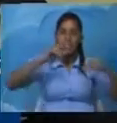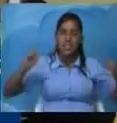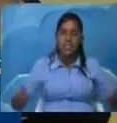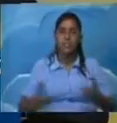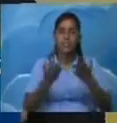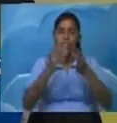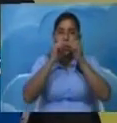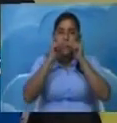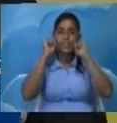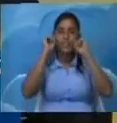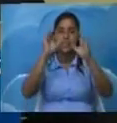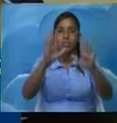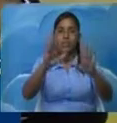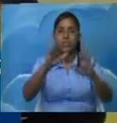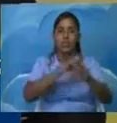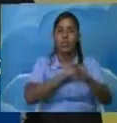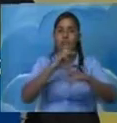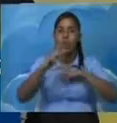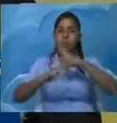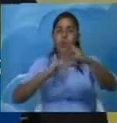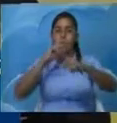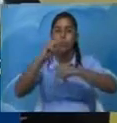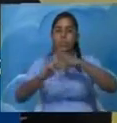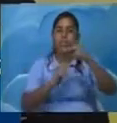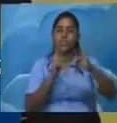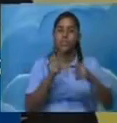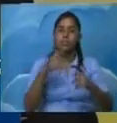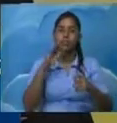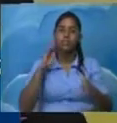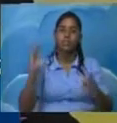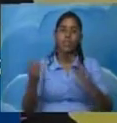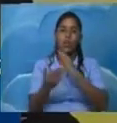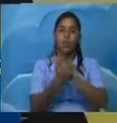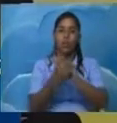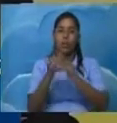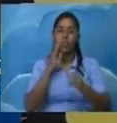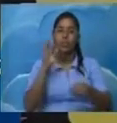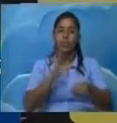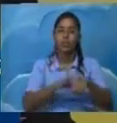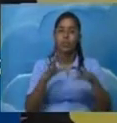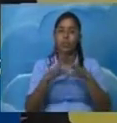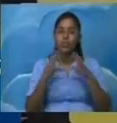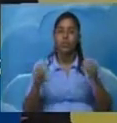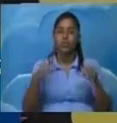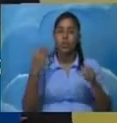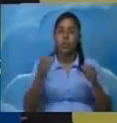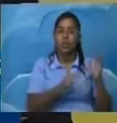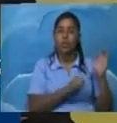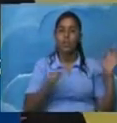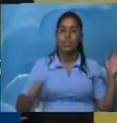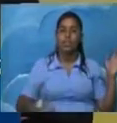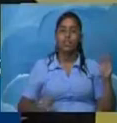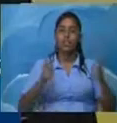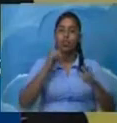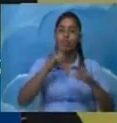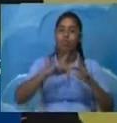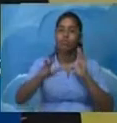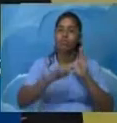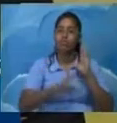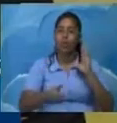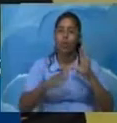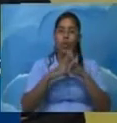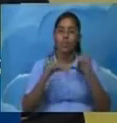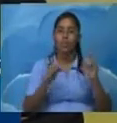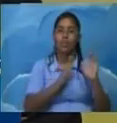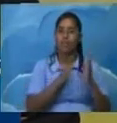la bendición, la prosperidad en guardar y cumplir todo lo que el Señor nos ordena. El Señor